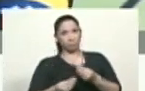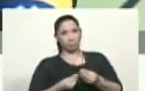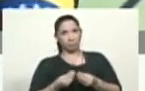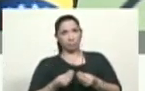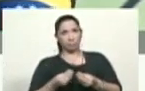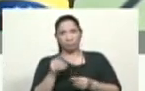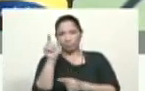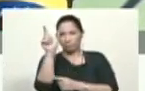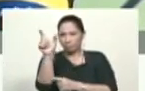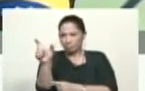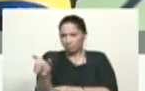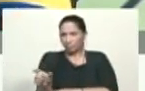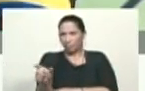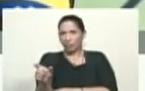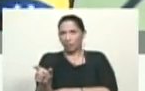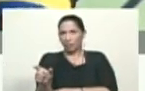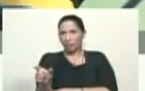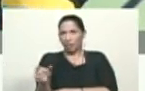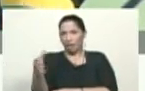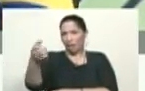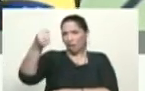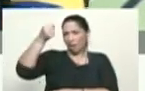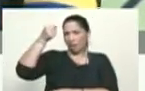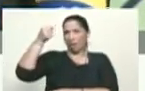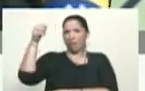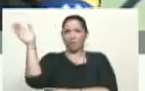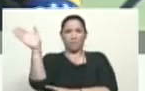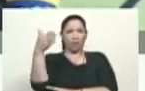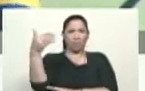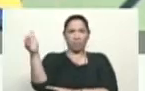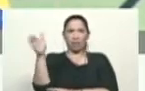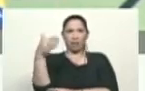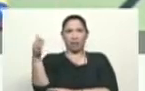de la Estatua de la Libertad con la bandera de Venezuela